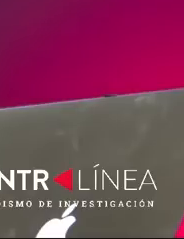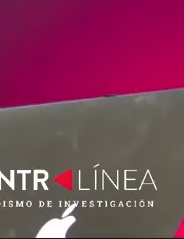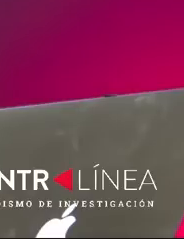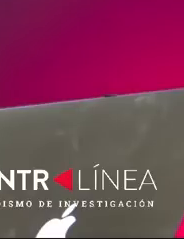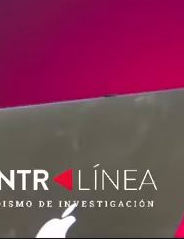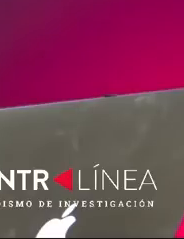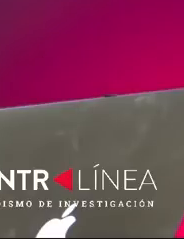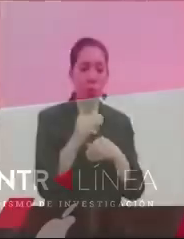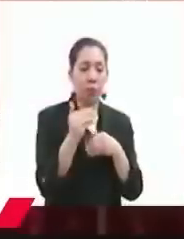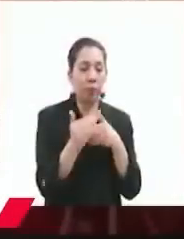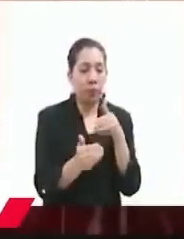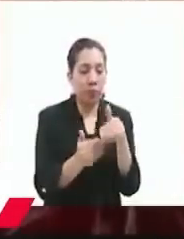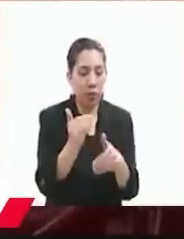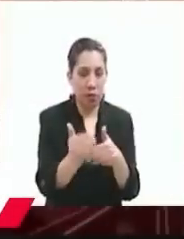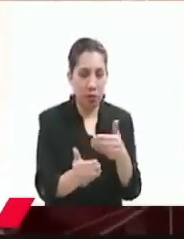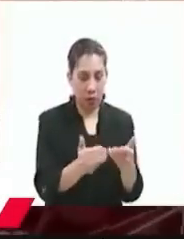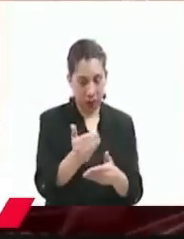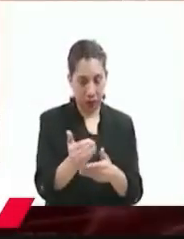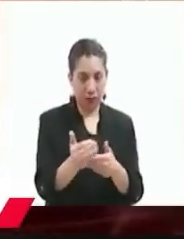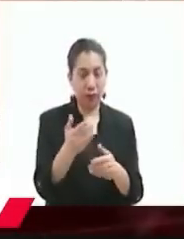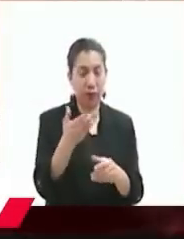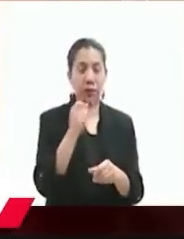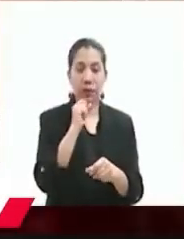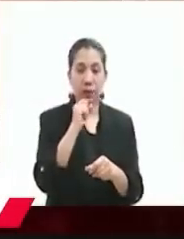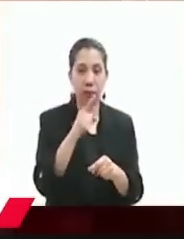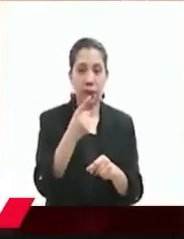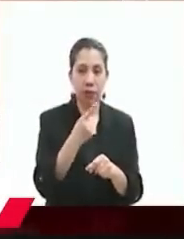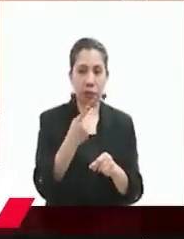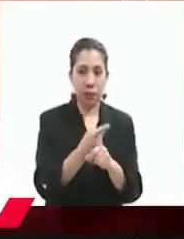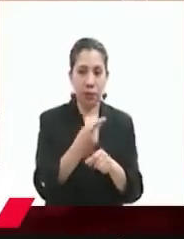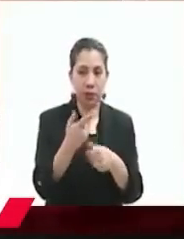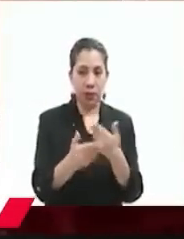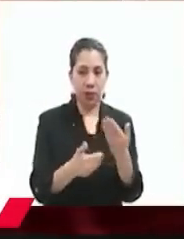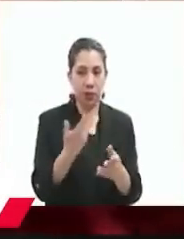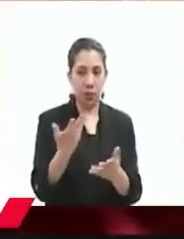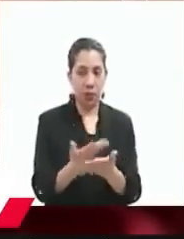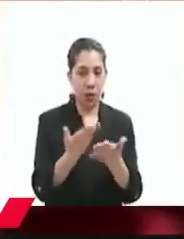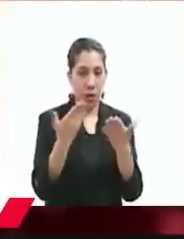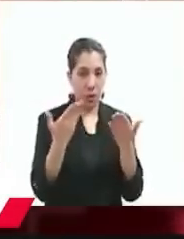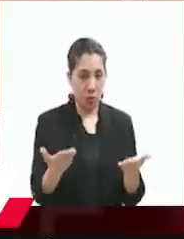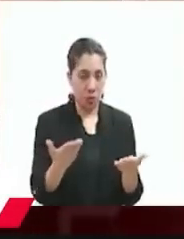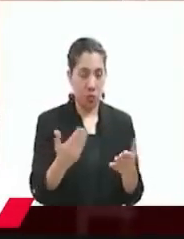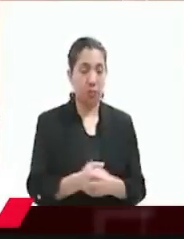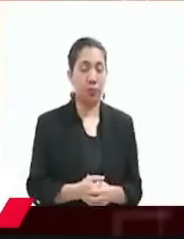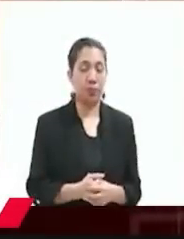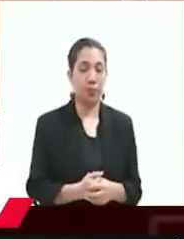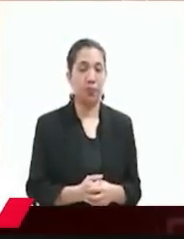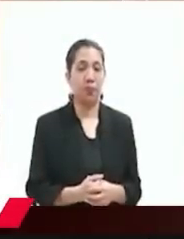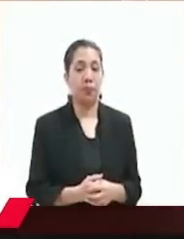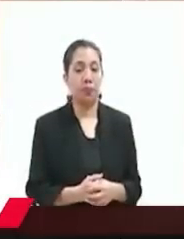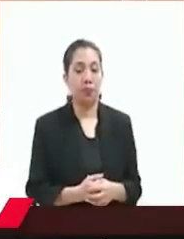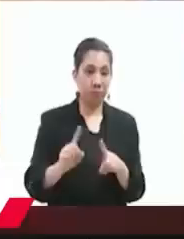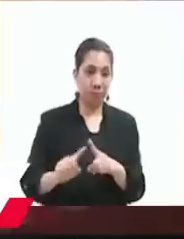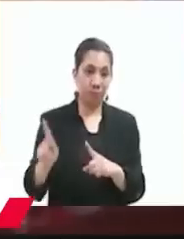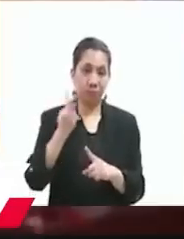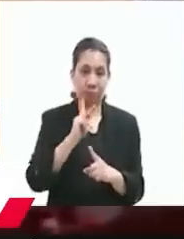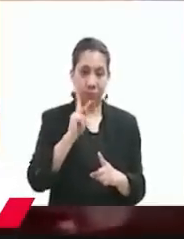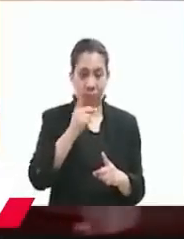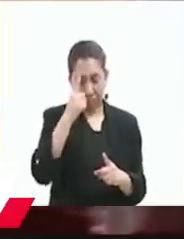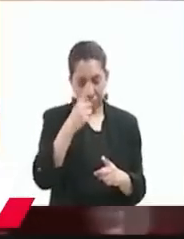carácter técnico investigativo y bueno Ángela buitrago la otra participante de este grupo